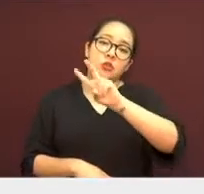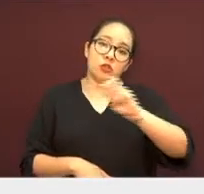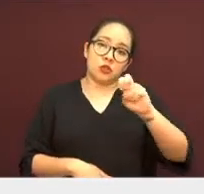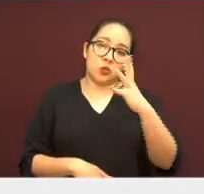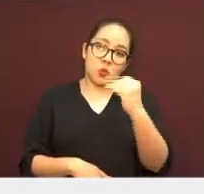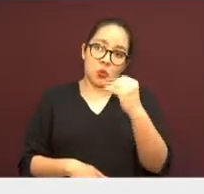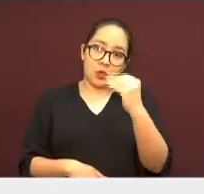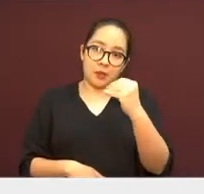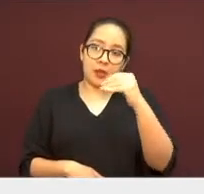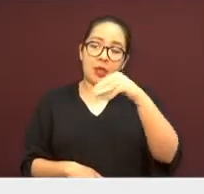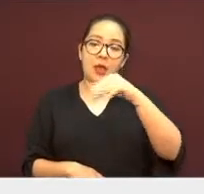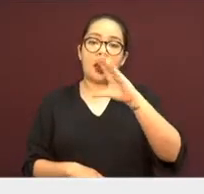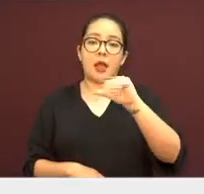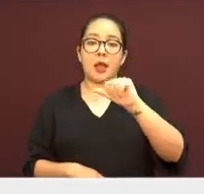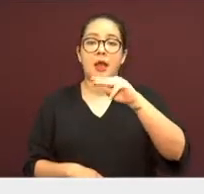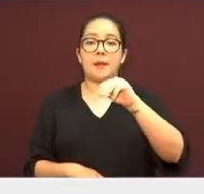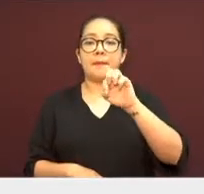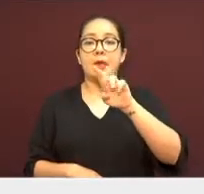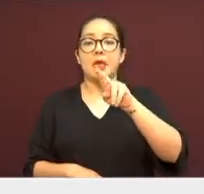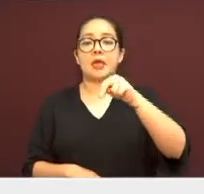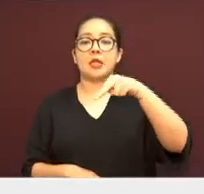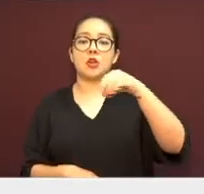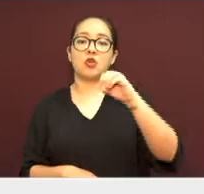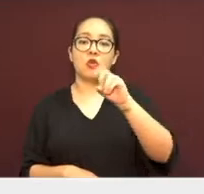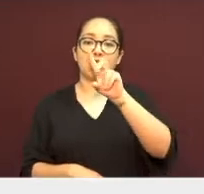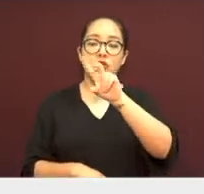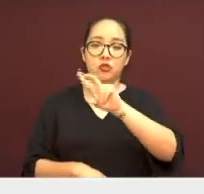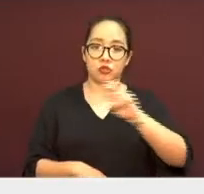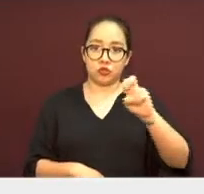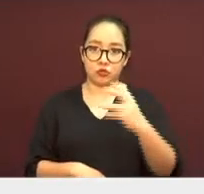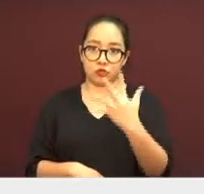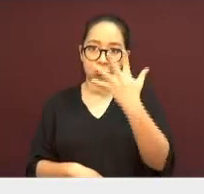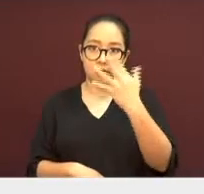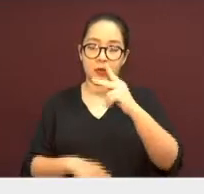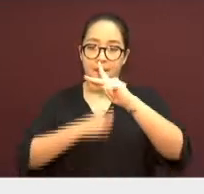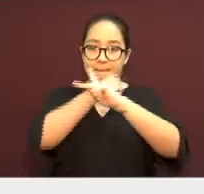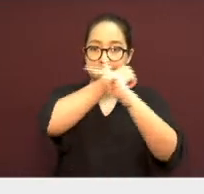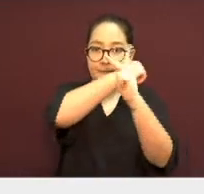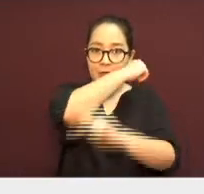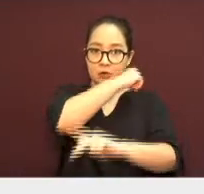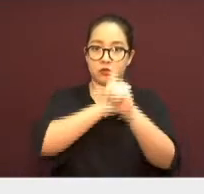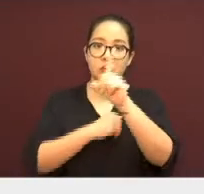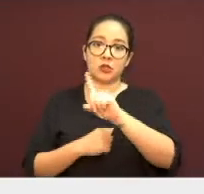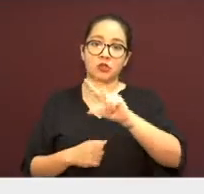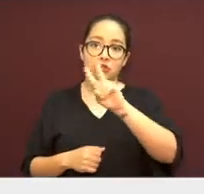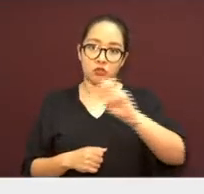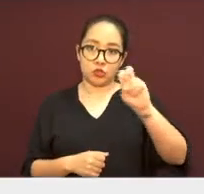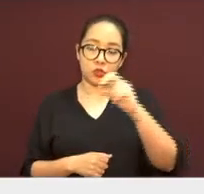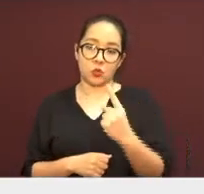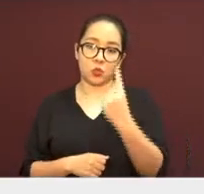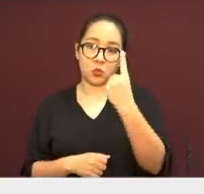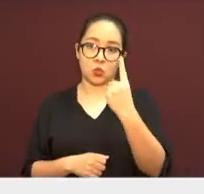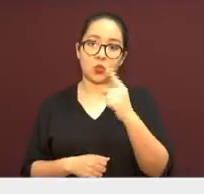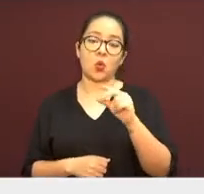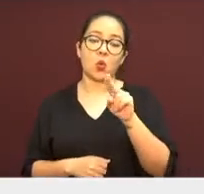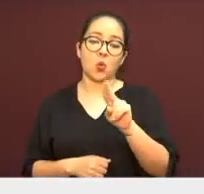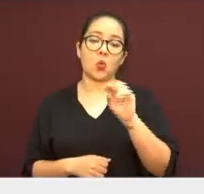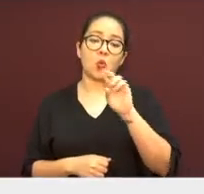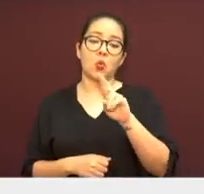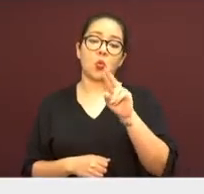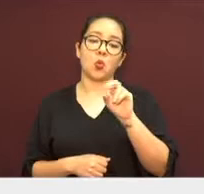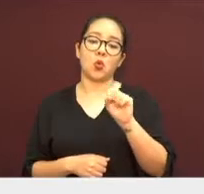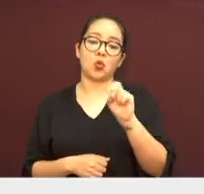camerino z mendoza 205 perote 201 úrsulo galván